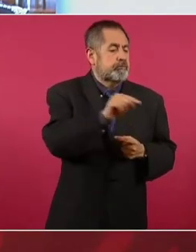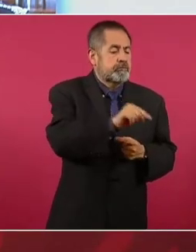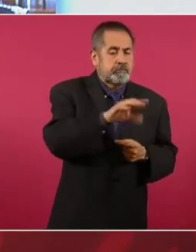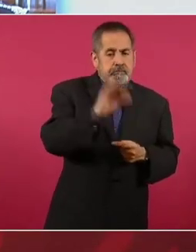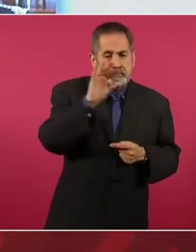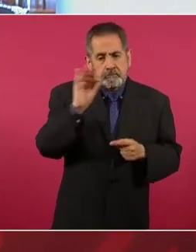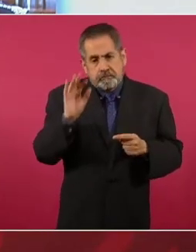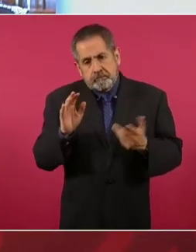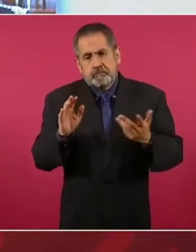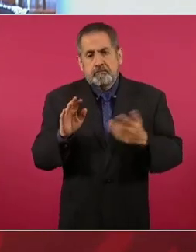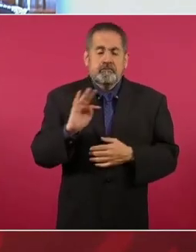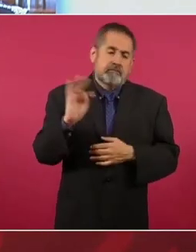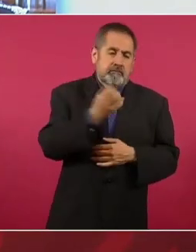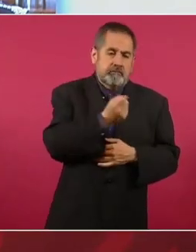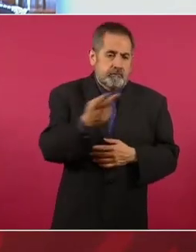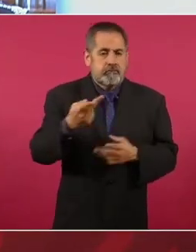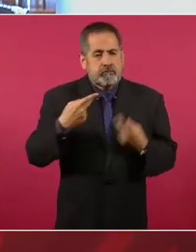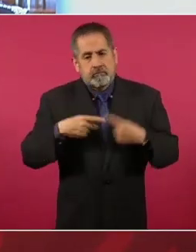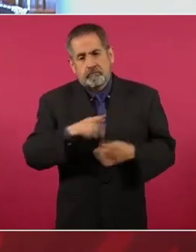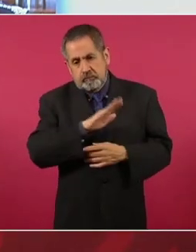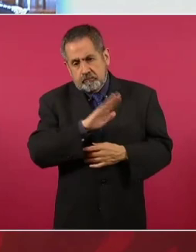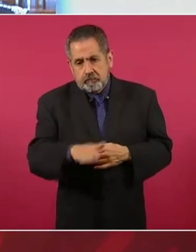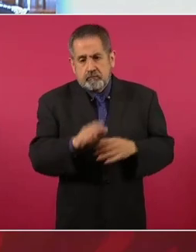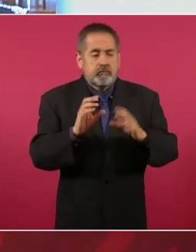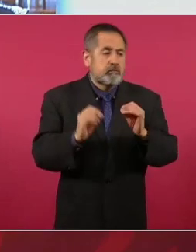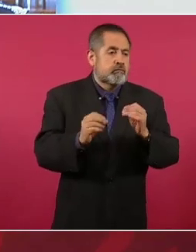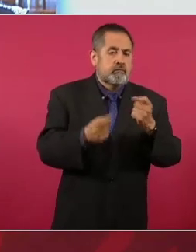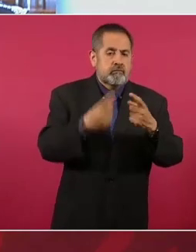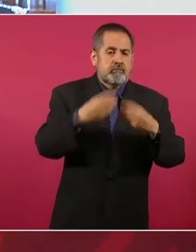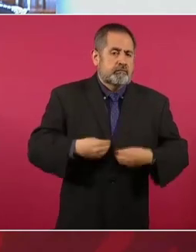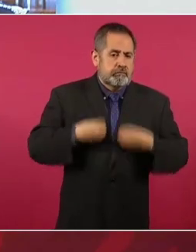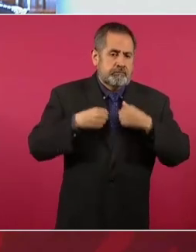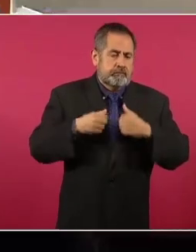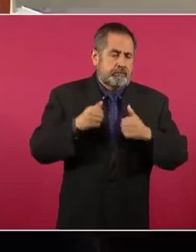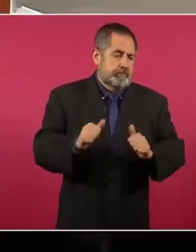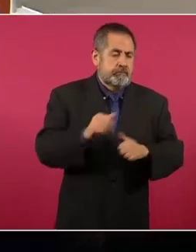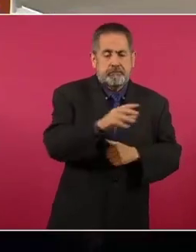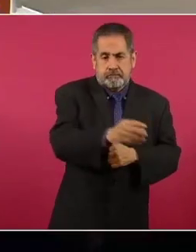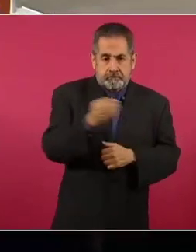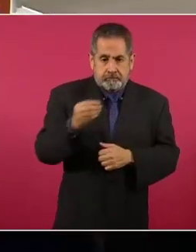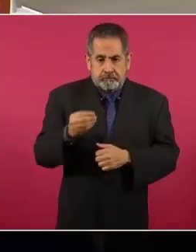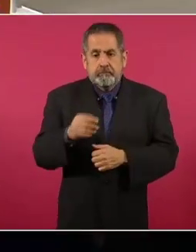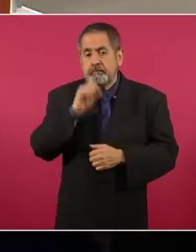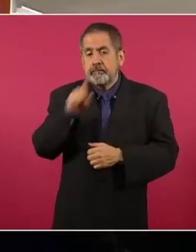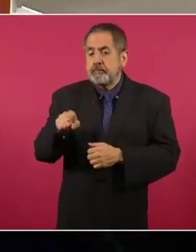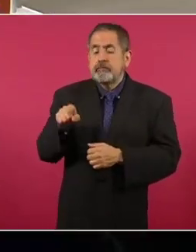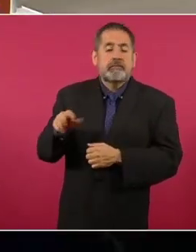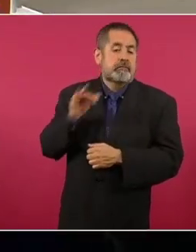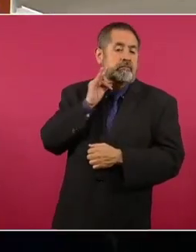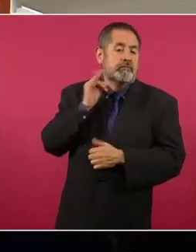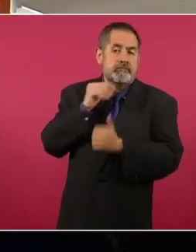ya sea que hayan perdido la vida o que estén en otra condición. Y también la creación de la Fiscalía